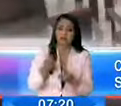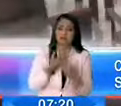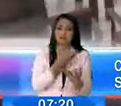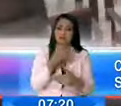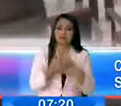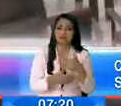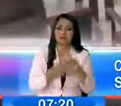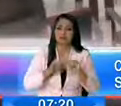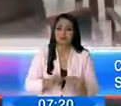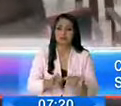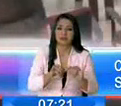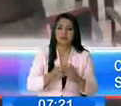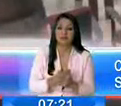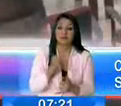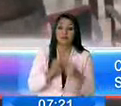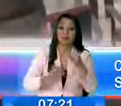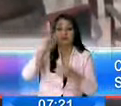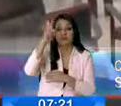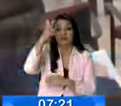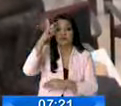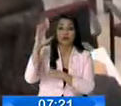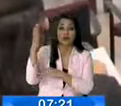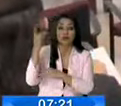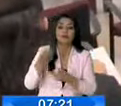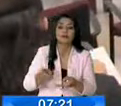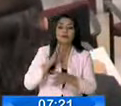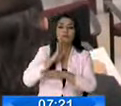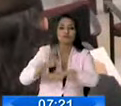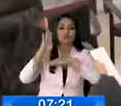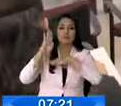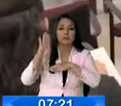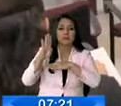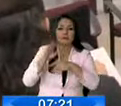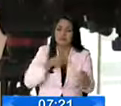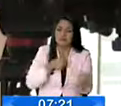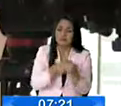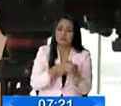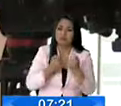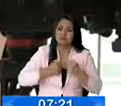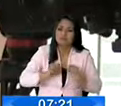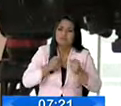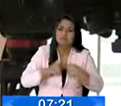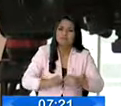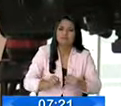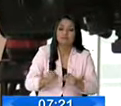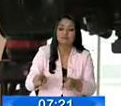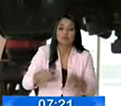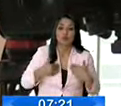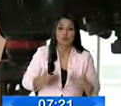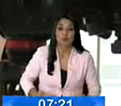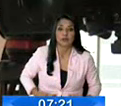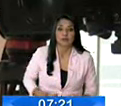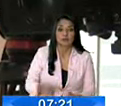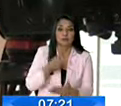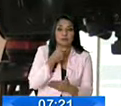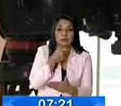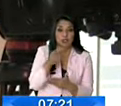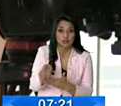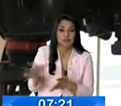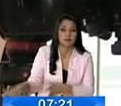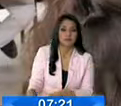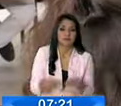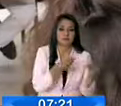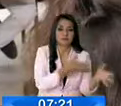y finalmente el gobierno de Colombia ratificó su compromiso de hacer la mayor cantidad de esfuerzos para repatriar los cuerpos de los periodistas